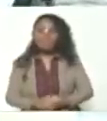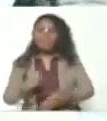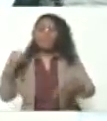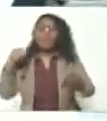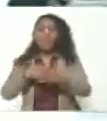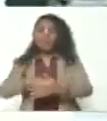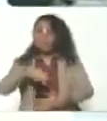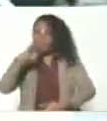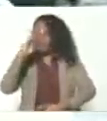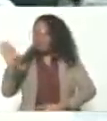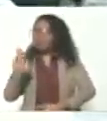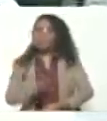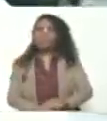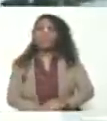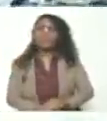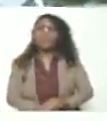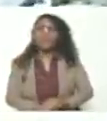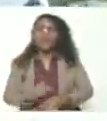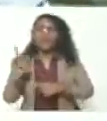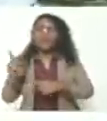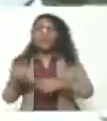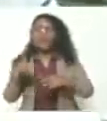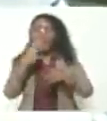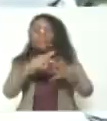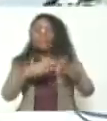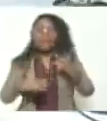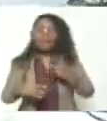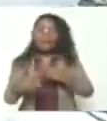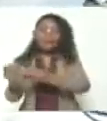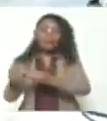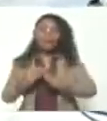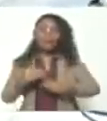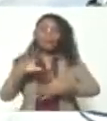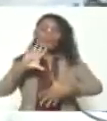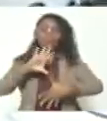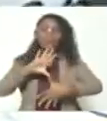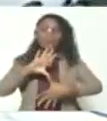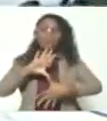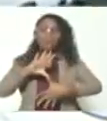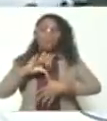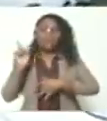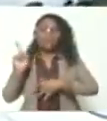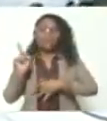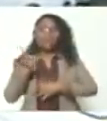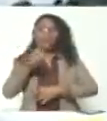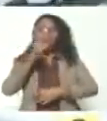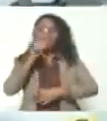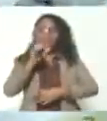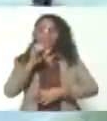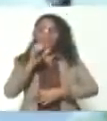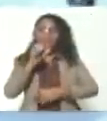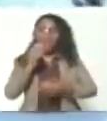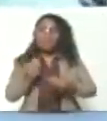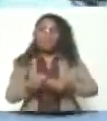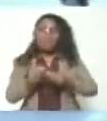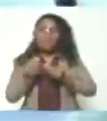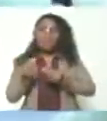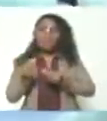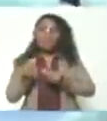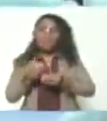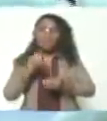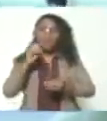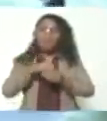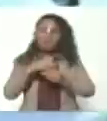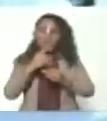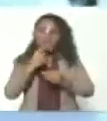certero. También se consiguieron productos importados de los Estados Unidos de Norteamérica, como es el Pope, que es un vaso dilatador por inhalación,